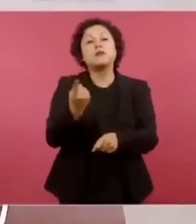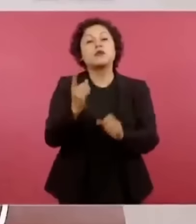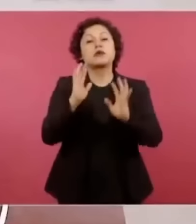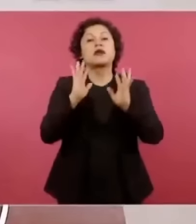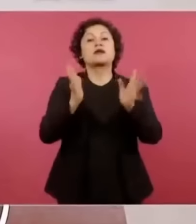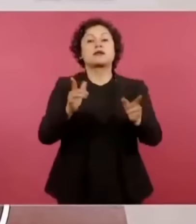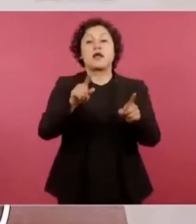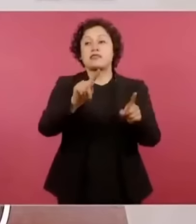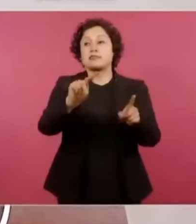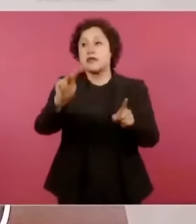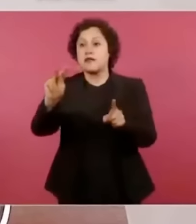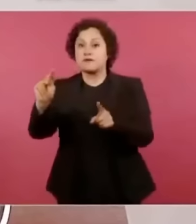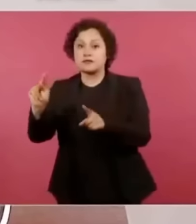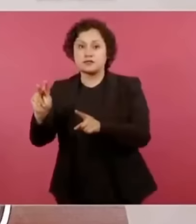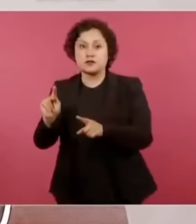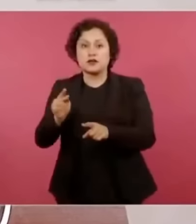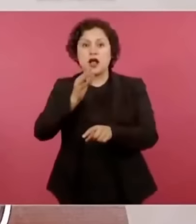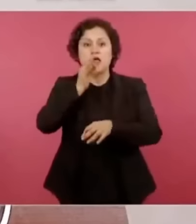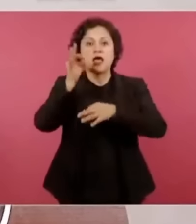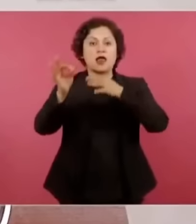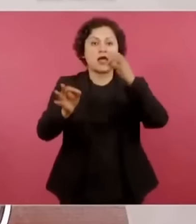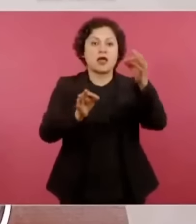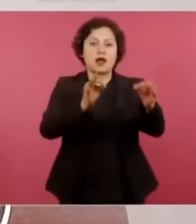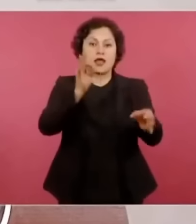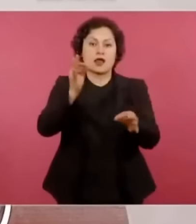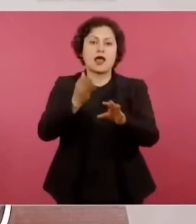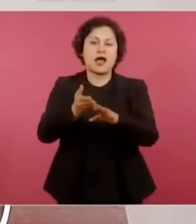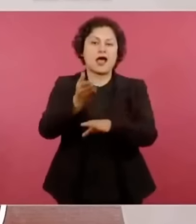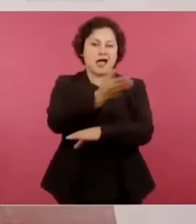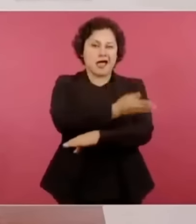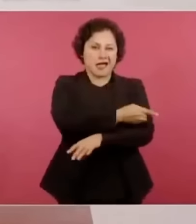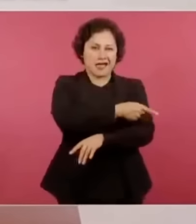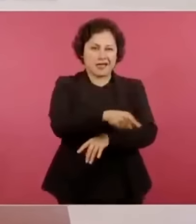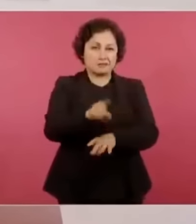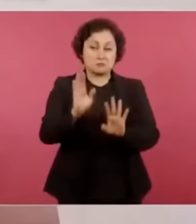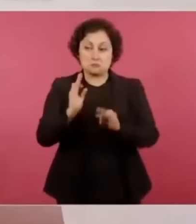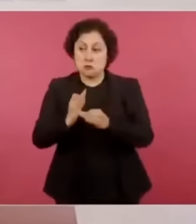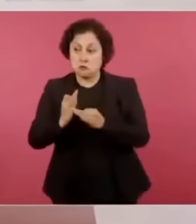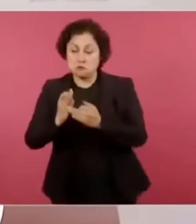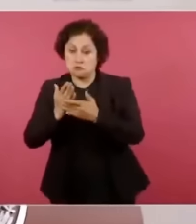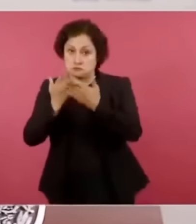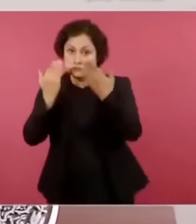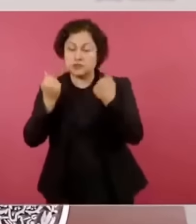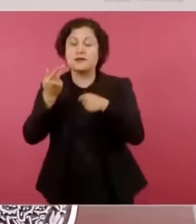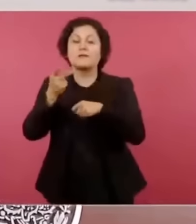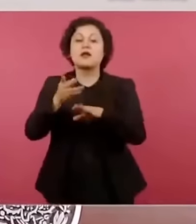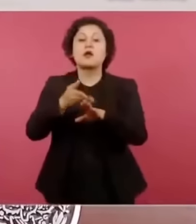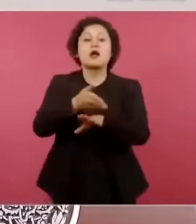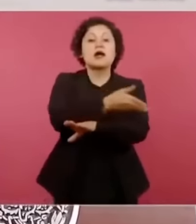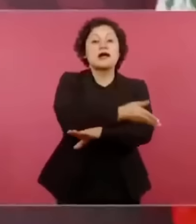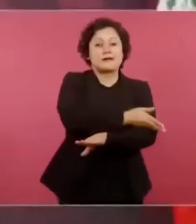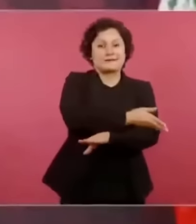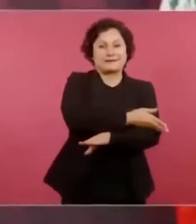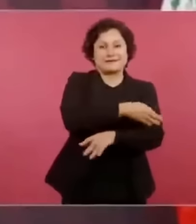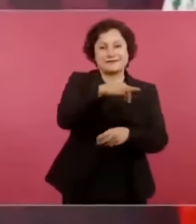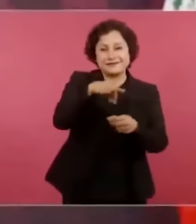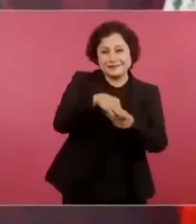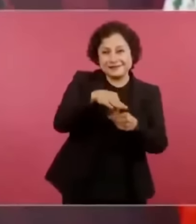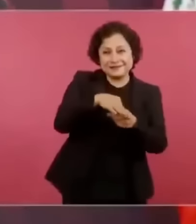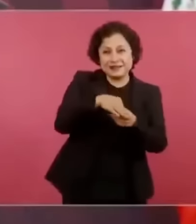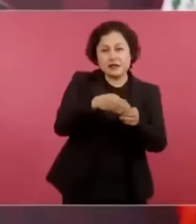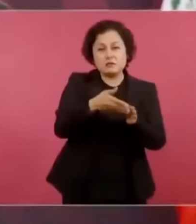Antes, yo no sé si ahora, como a las 6 de la tarde, daban adelantos de